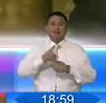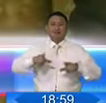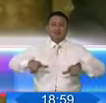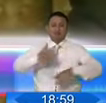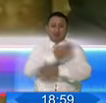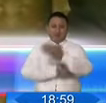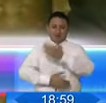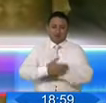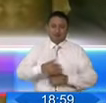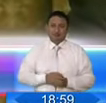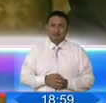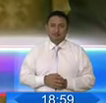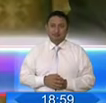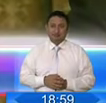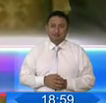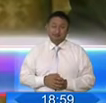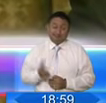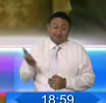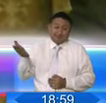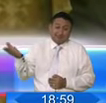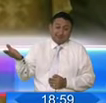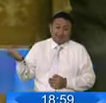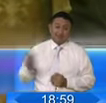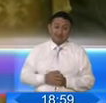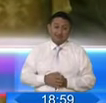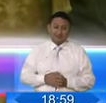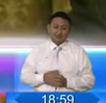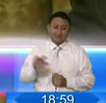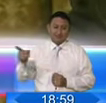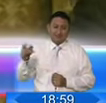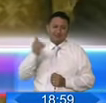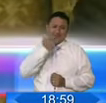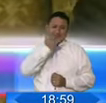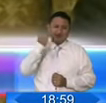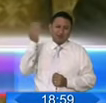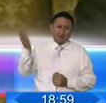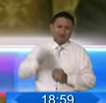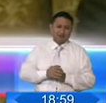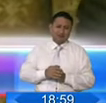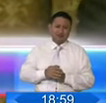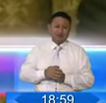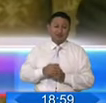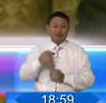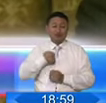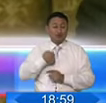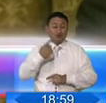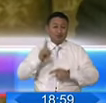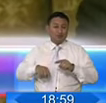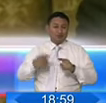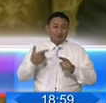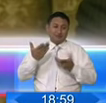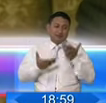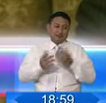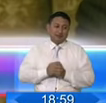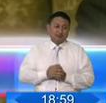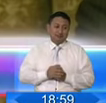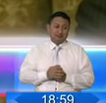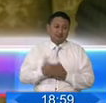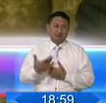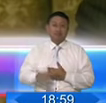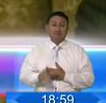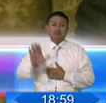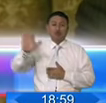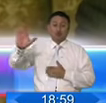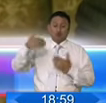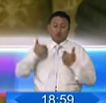utilizar máscara de ese tipo me parece que es desacertado así como yo no podría decir que cierto tipo de